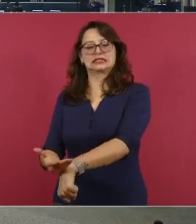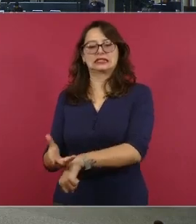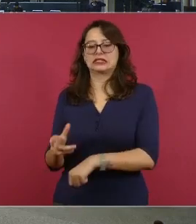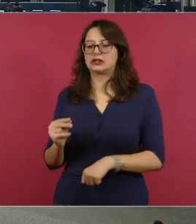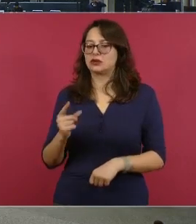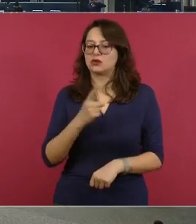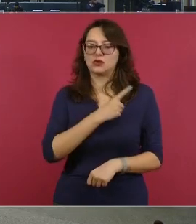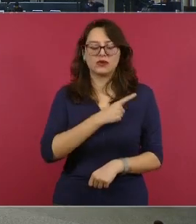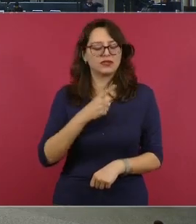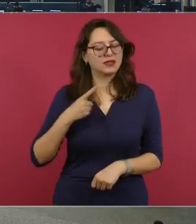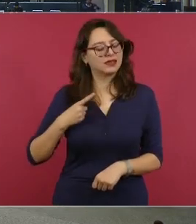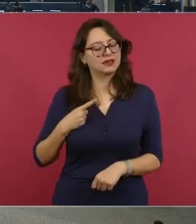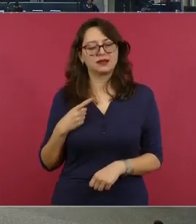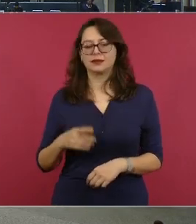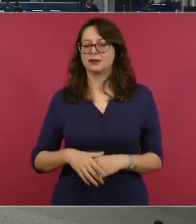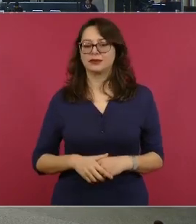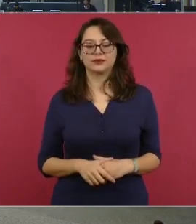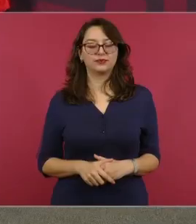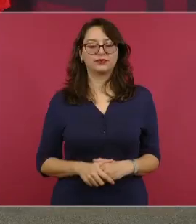traspasarnos tanto.